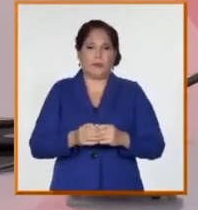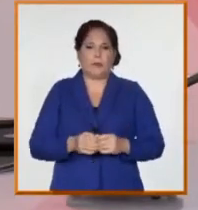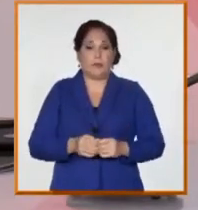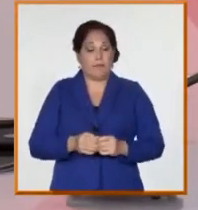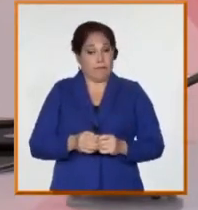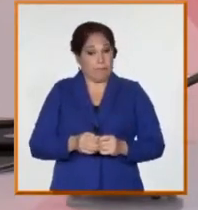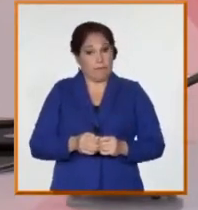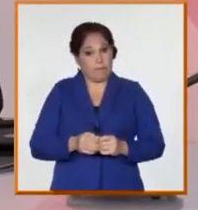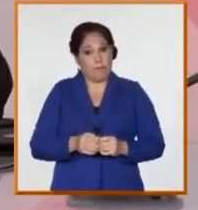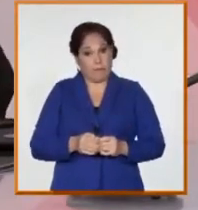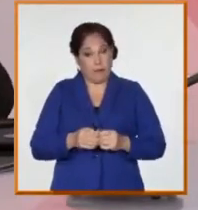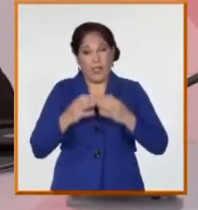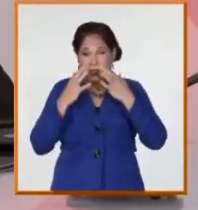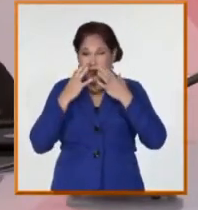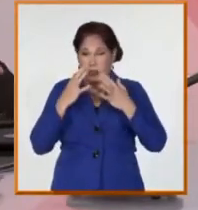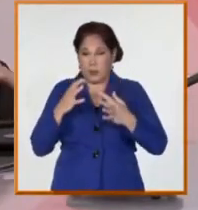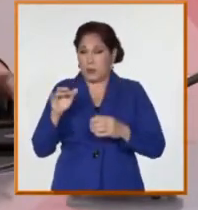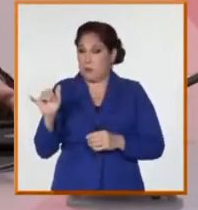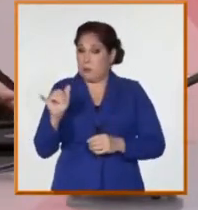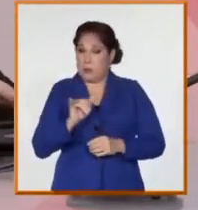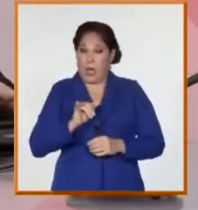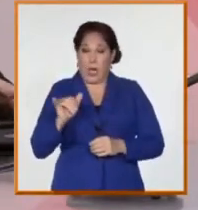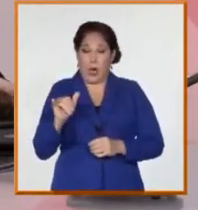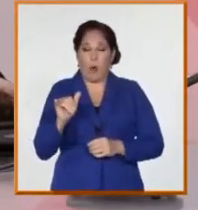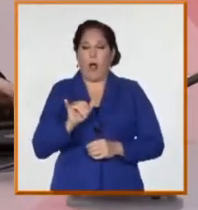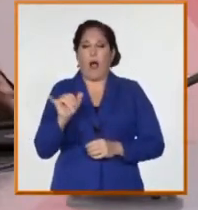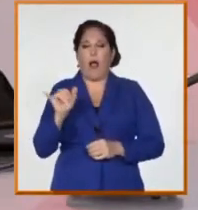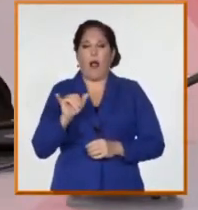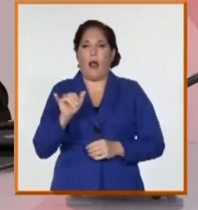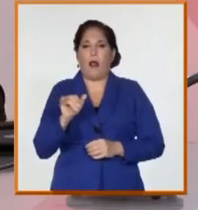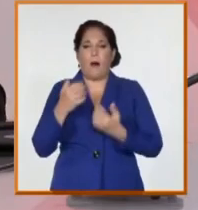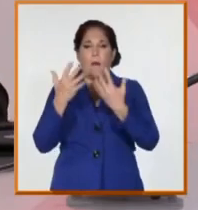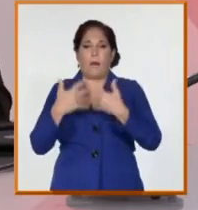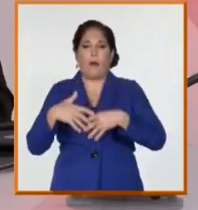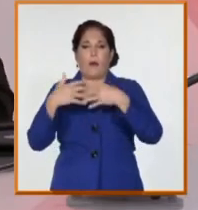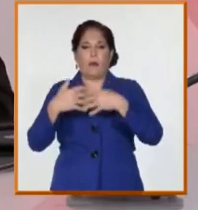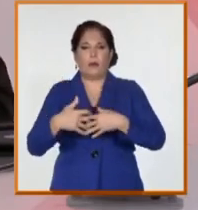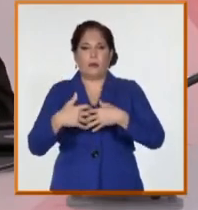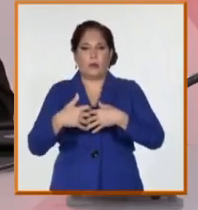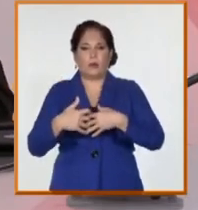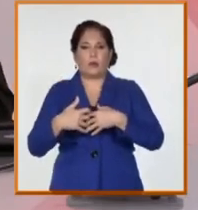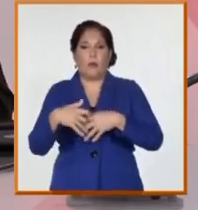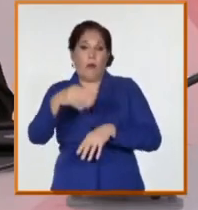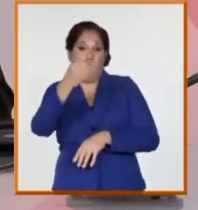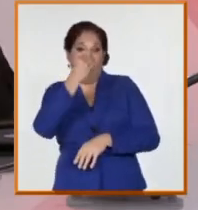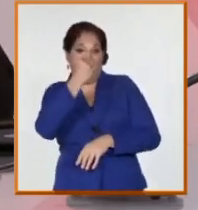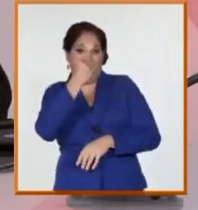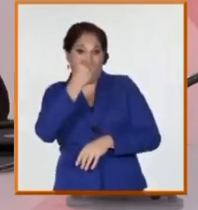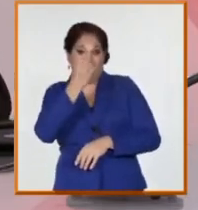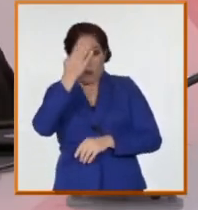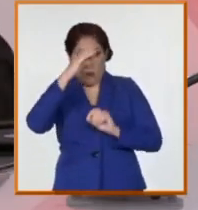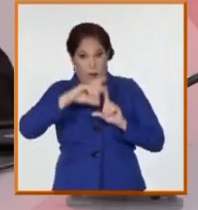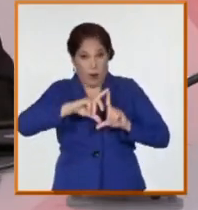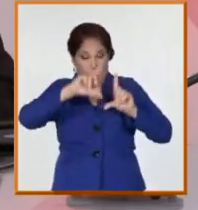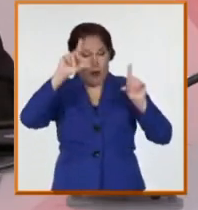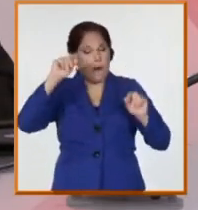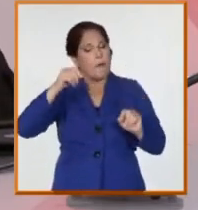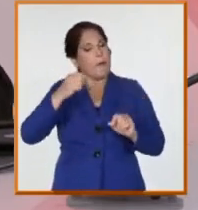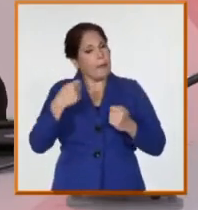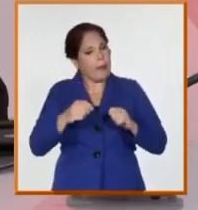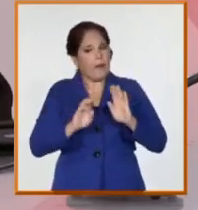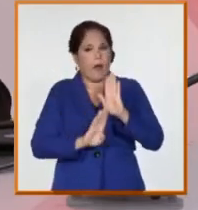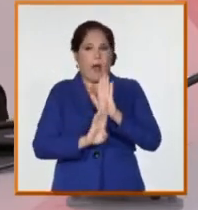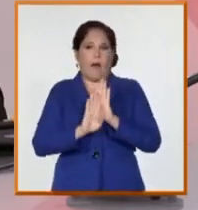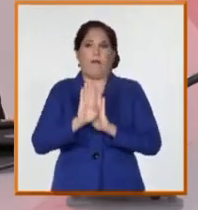se hace necesario imprescindible que también en el ámbito de la producción agroalimentaria en el país avancemos en la